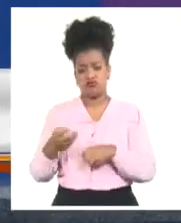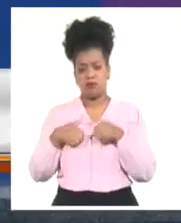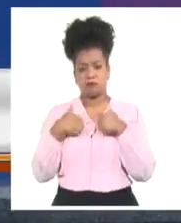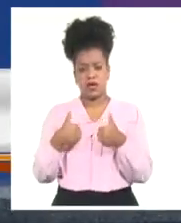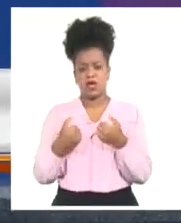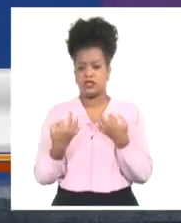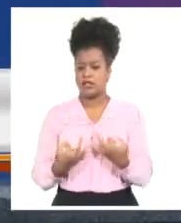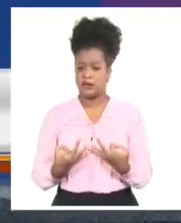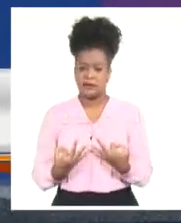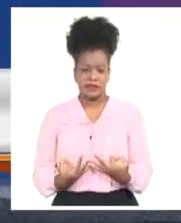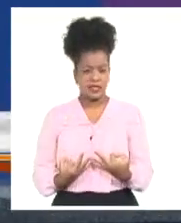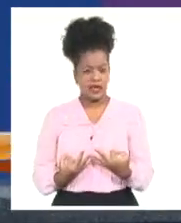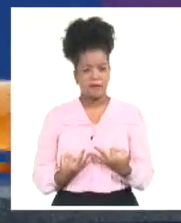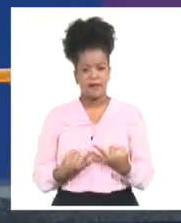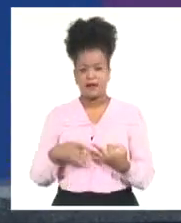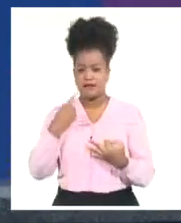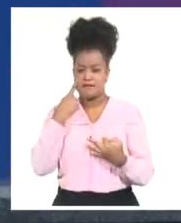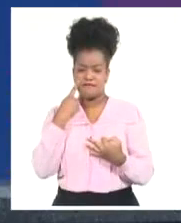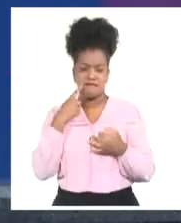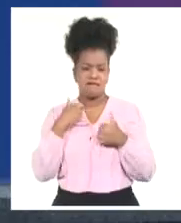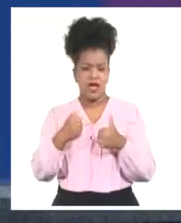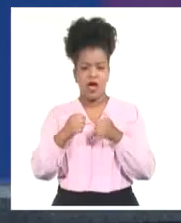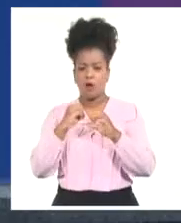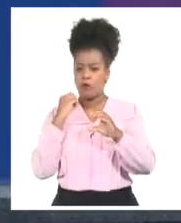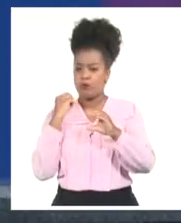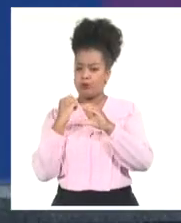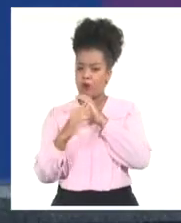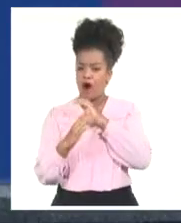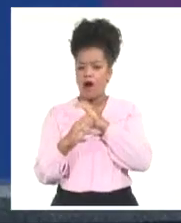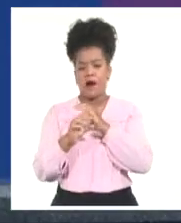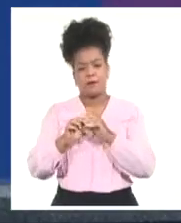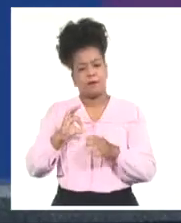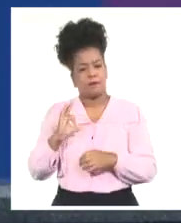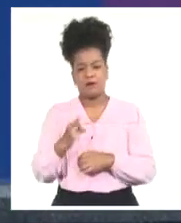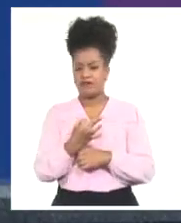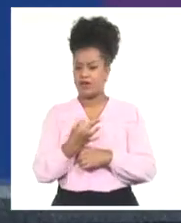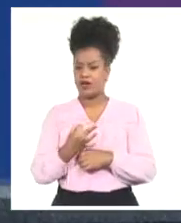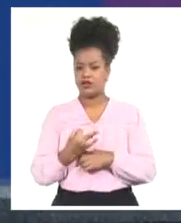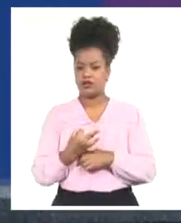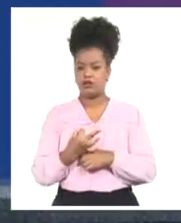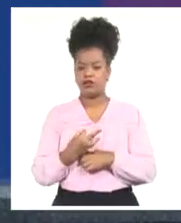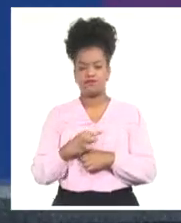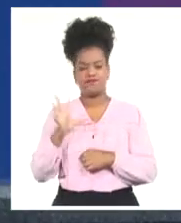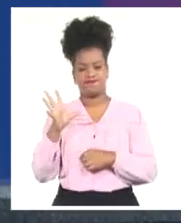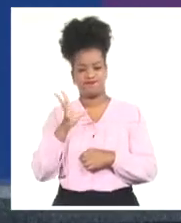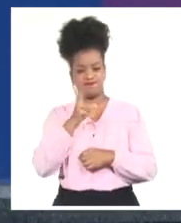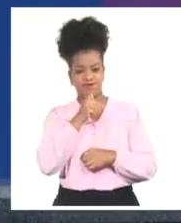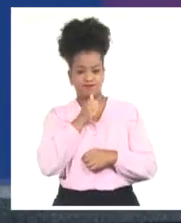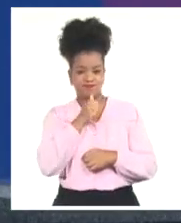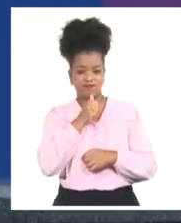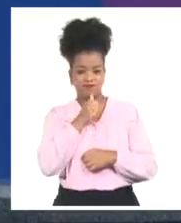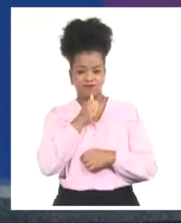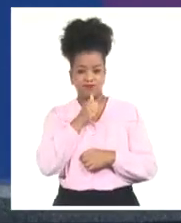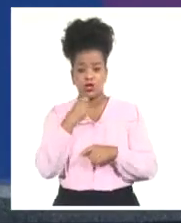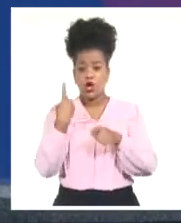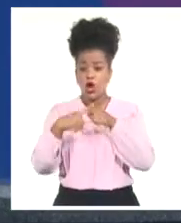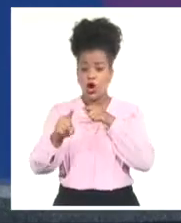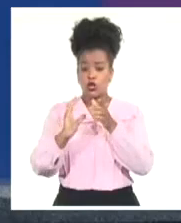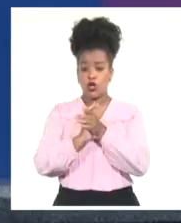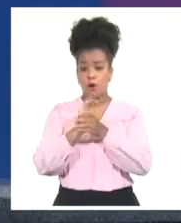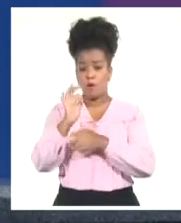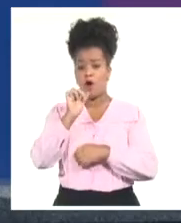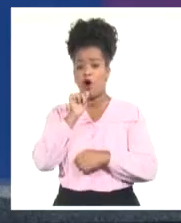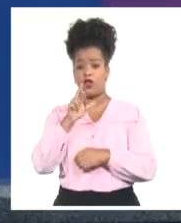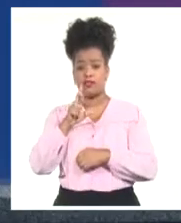el penalti, lo ha tirado de manera espectacular. Modric ha hecho un gran